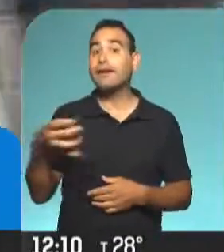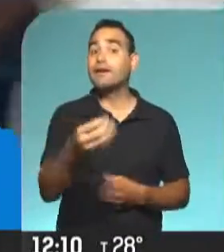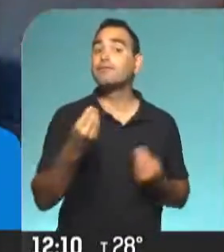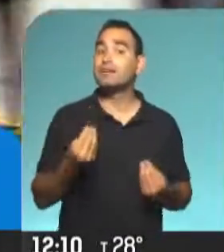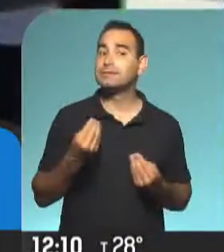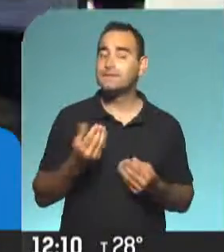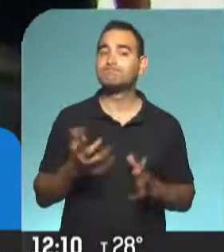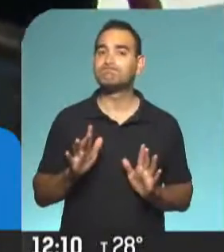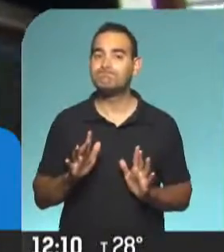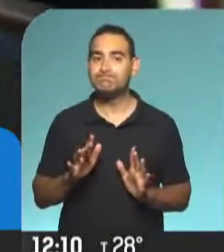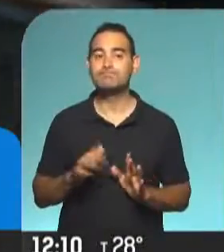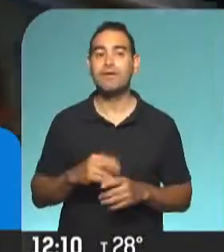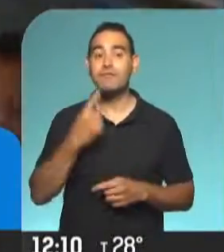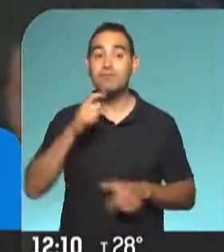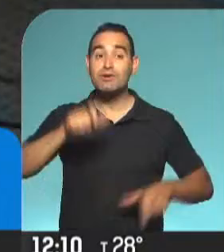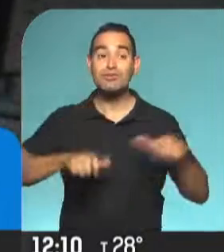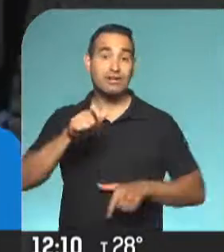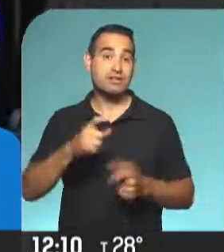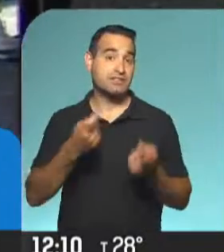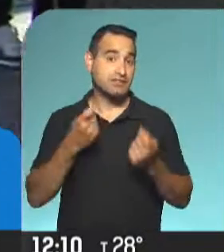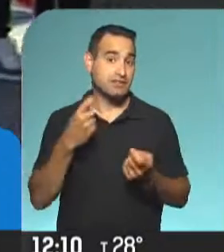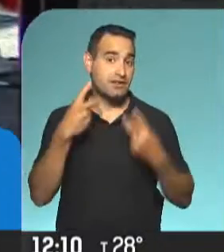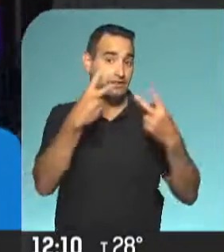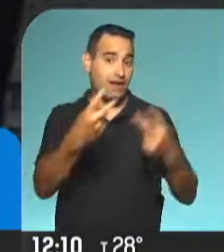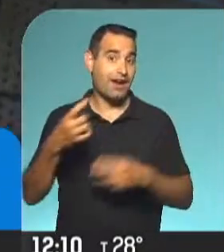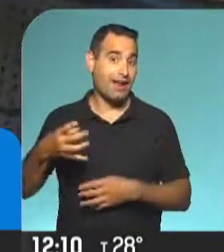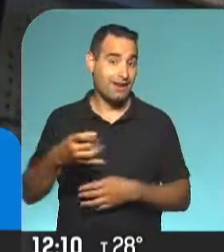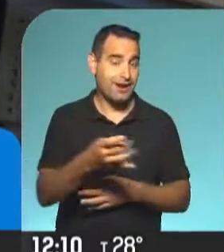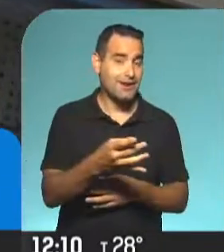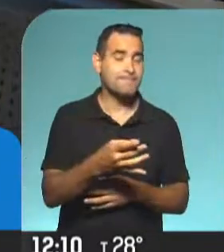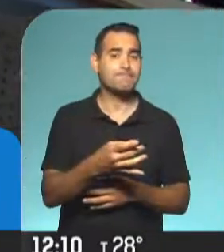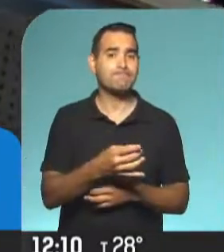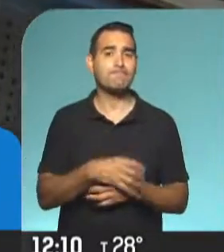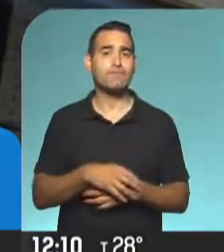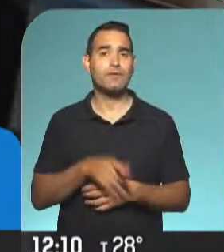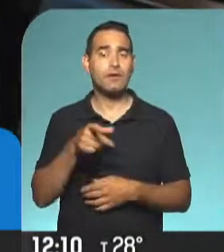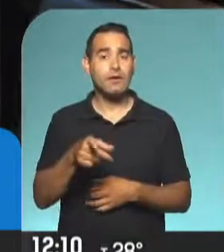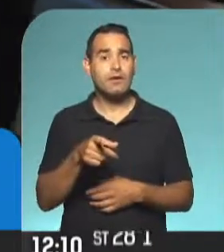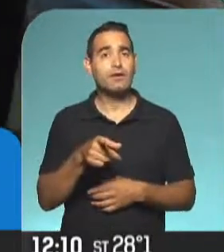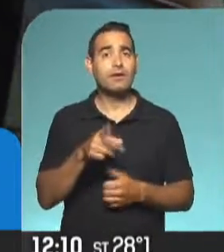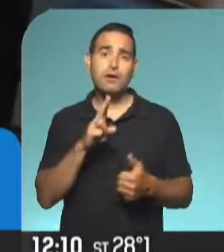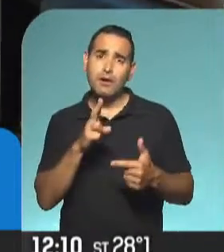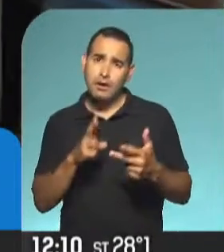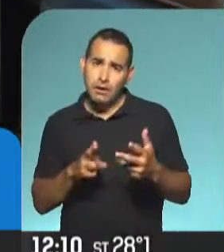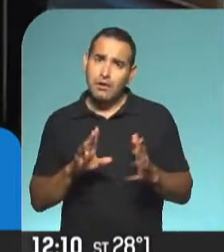lo que ocurre en aquellas personas que tienen que abordar el ferrocarril, donde sí las restricciones fueron